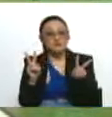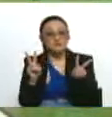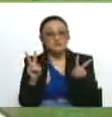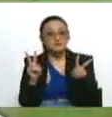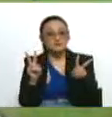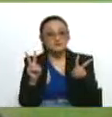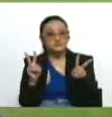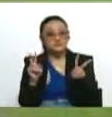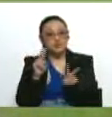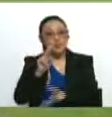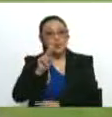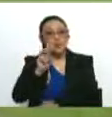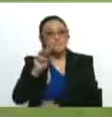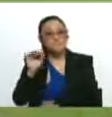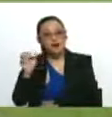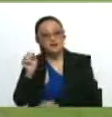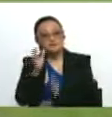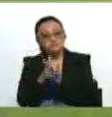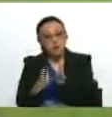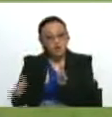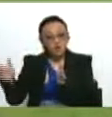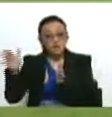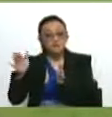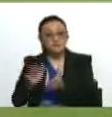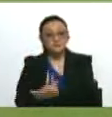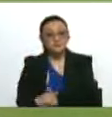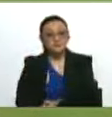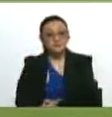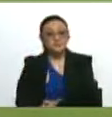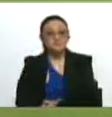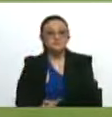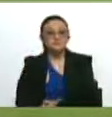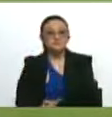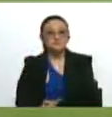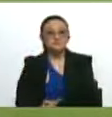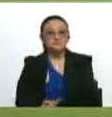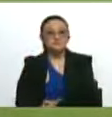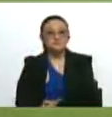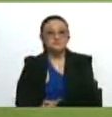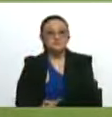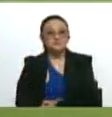UPAs, a lo largo y ancho del territorio.